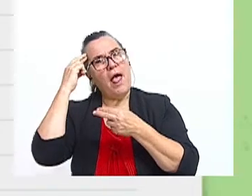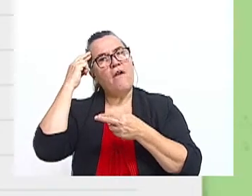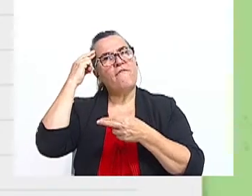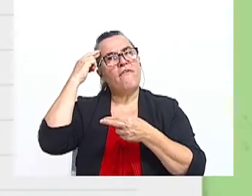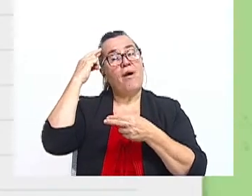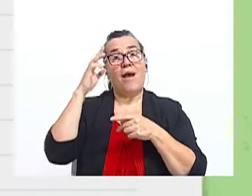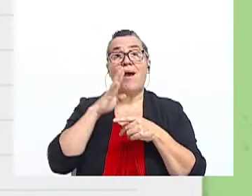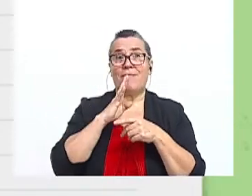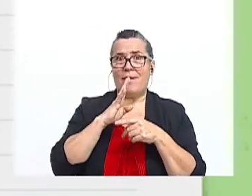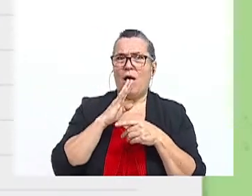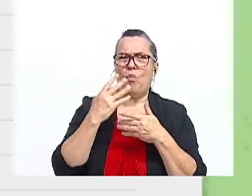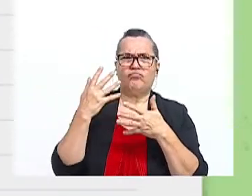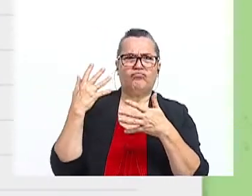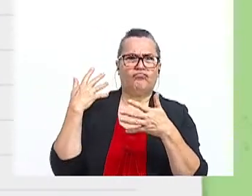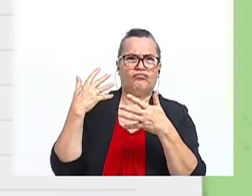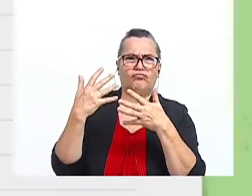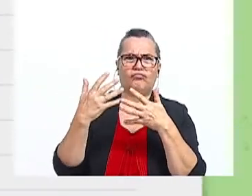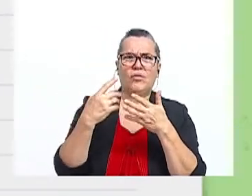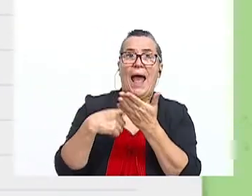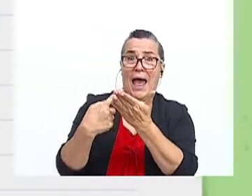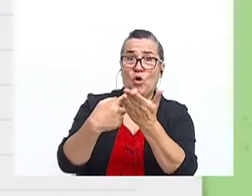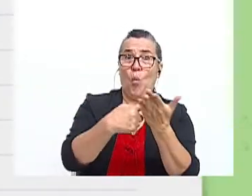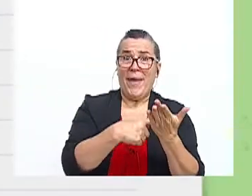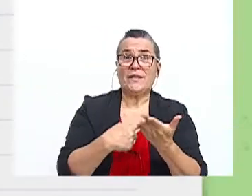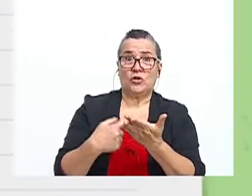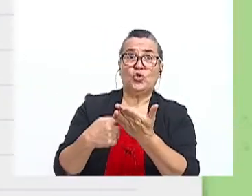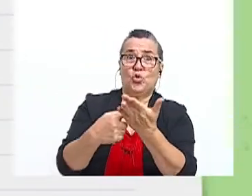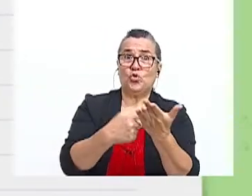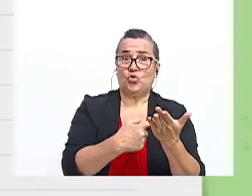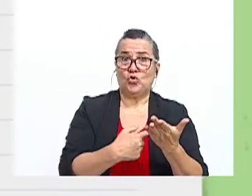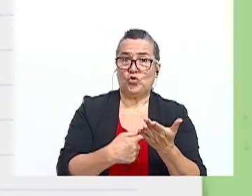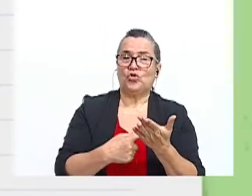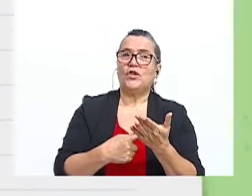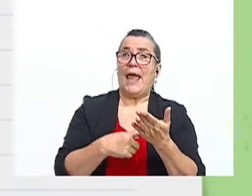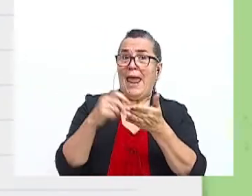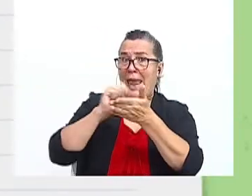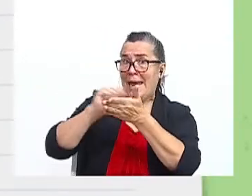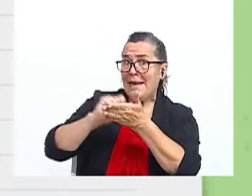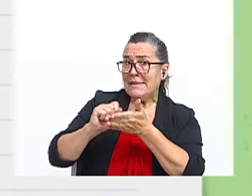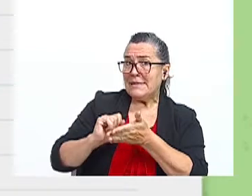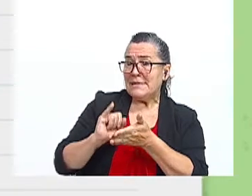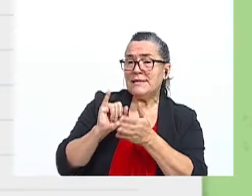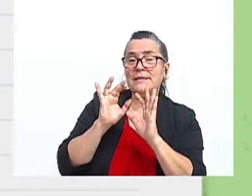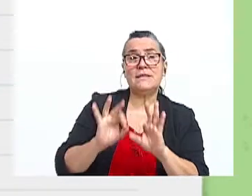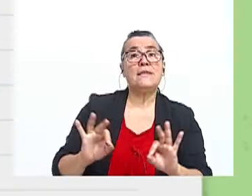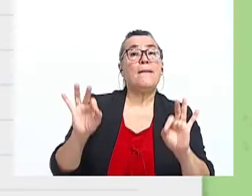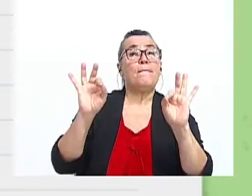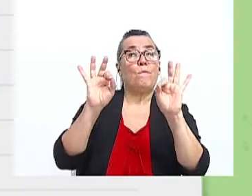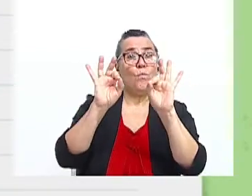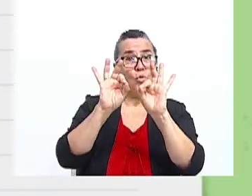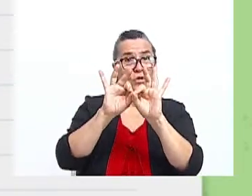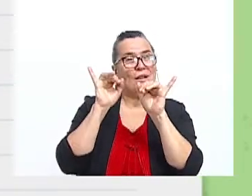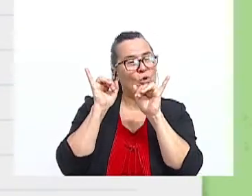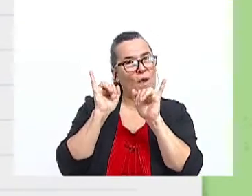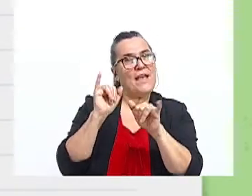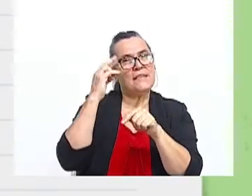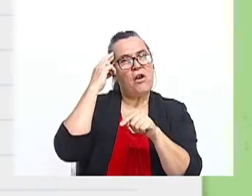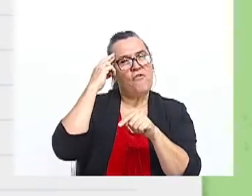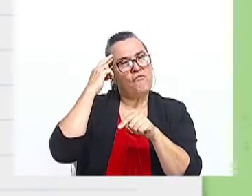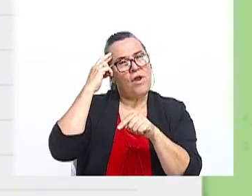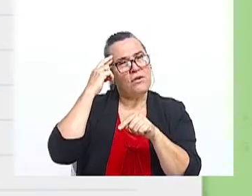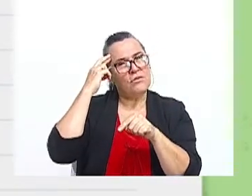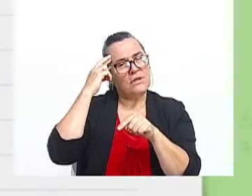hemos hablado bastante sobre los argumentos. Bueno, pues en el ensayo es muy importante este